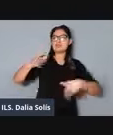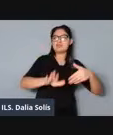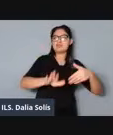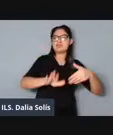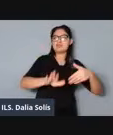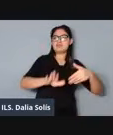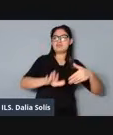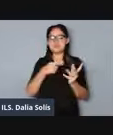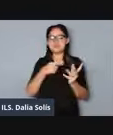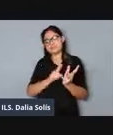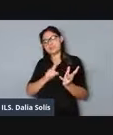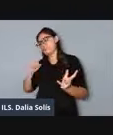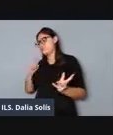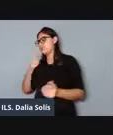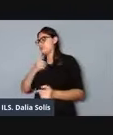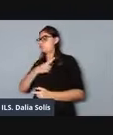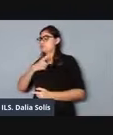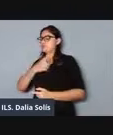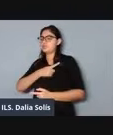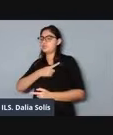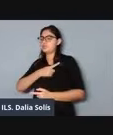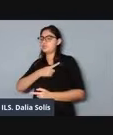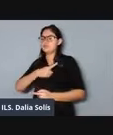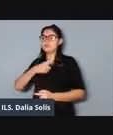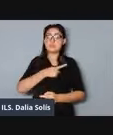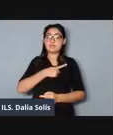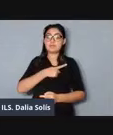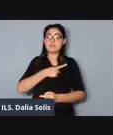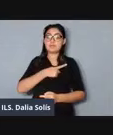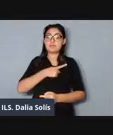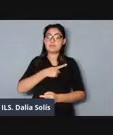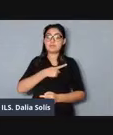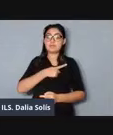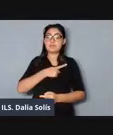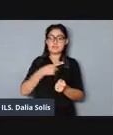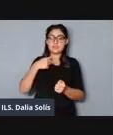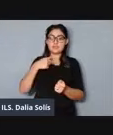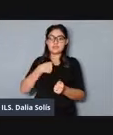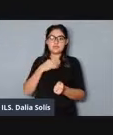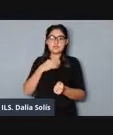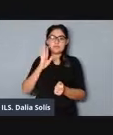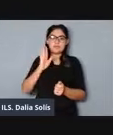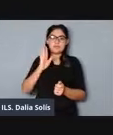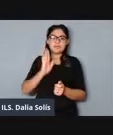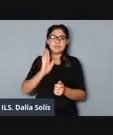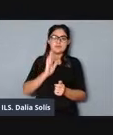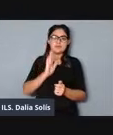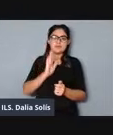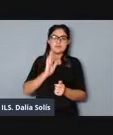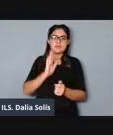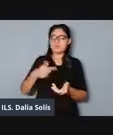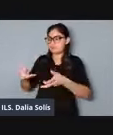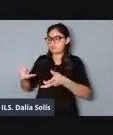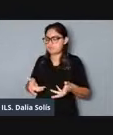refugiar en las actividades unitarias o unilaterales, donde no haya otra convivencia u otras personas a